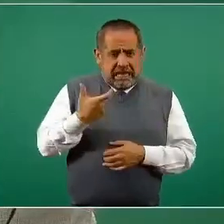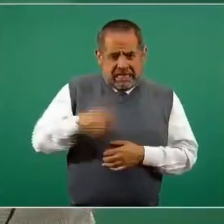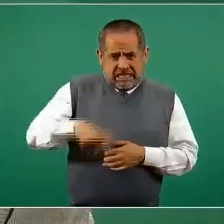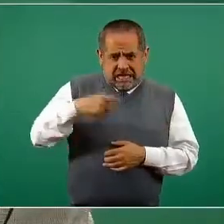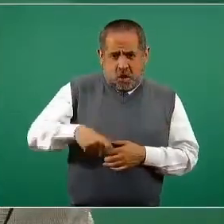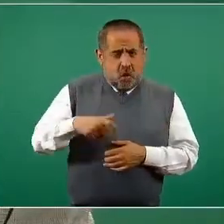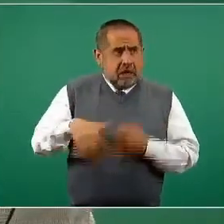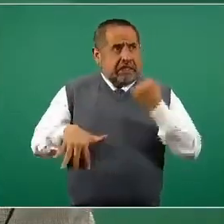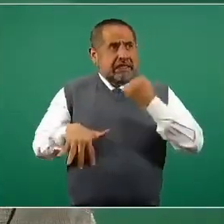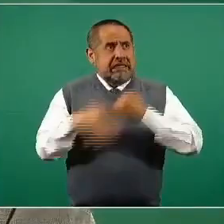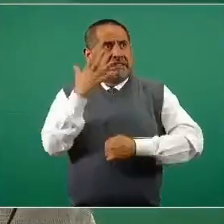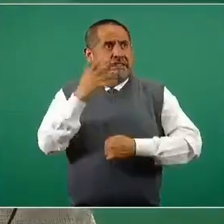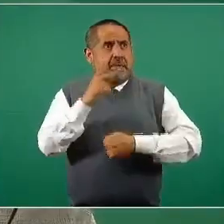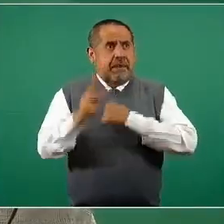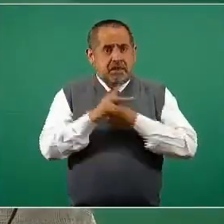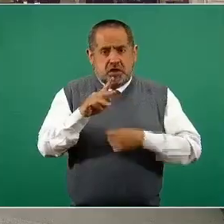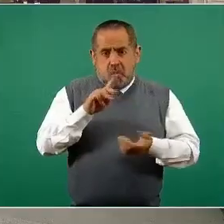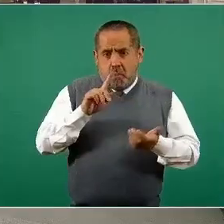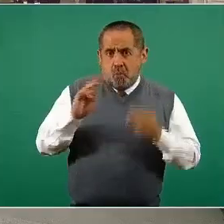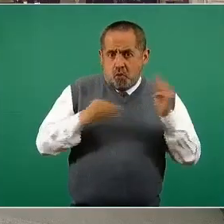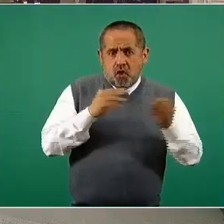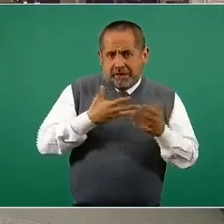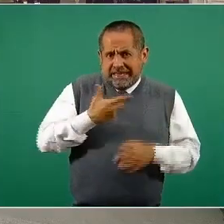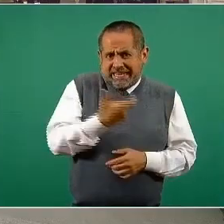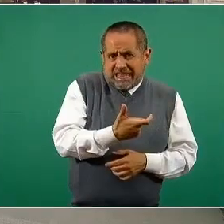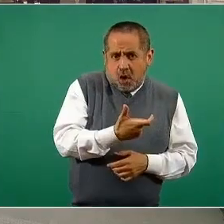15 economías del mundo, ¿no?